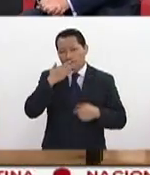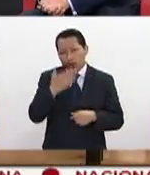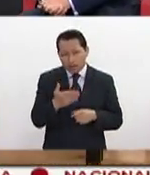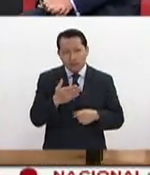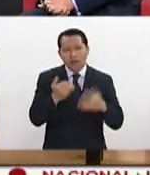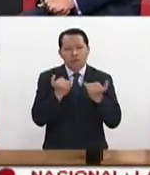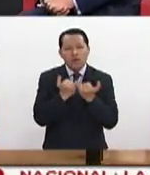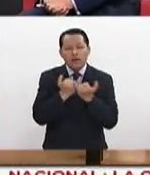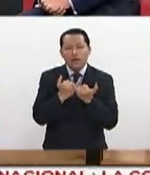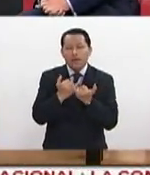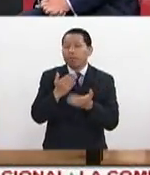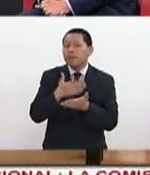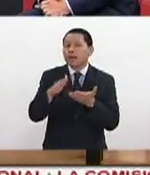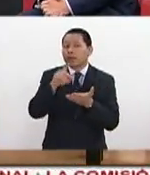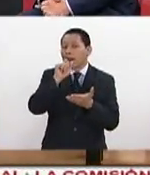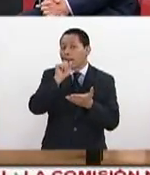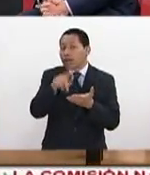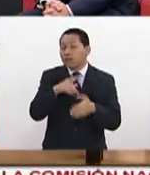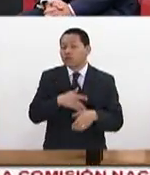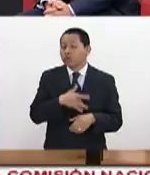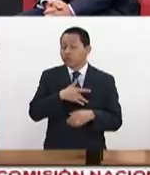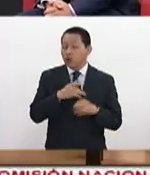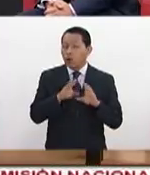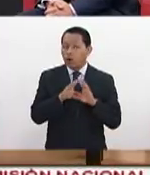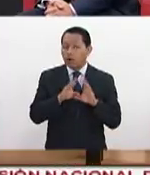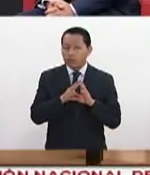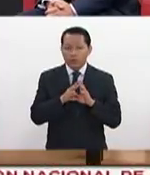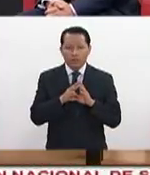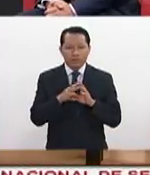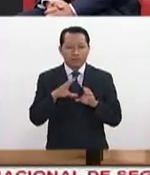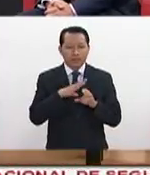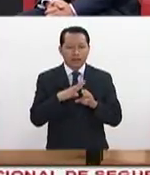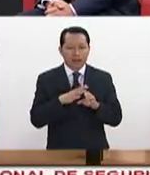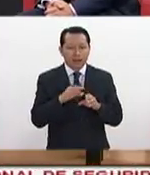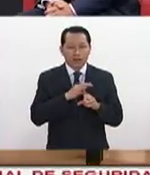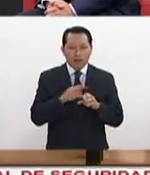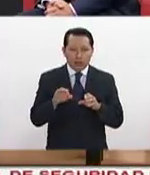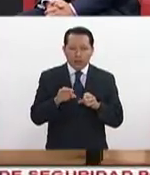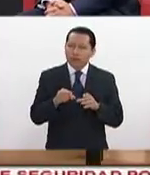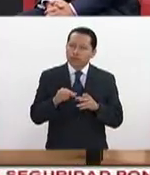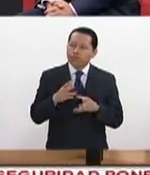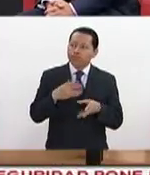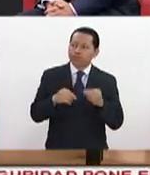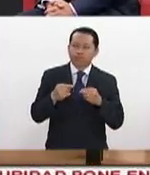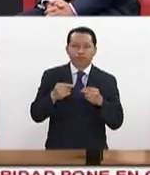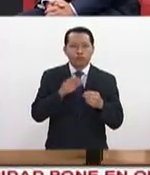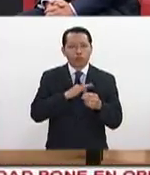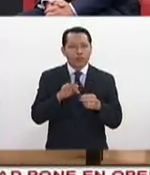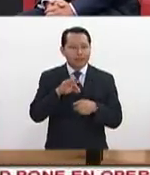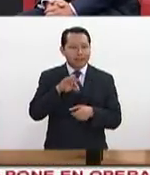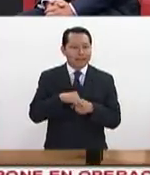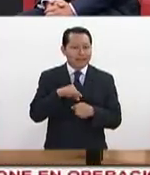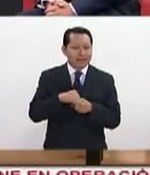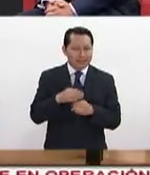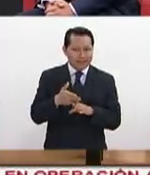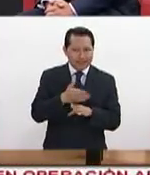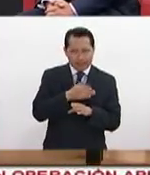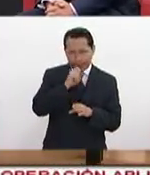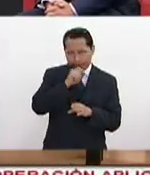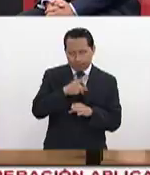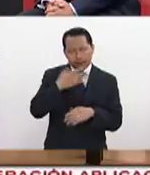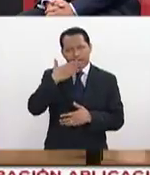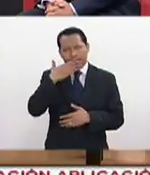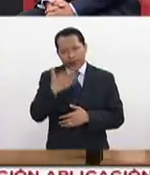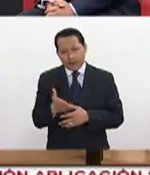correcto, y también consideramos que el hecho de que se haya opuesto a las elecciones adelantadas es una medida